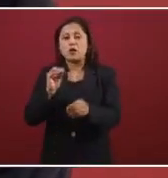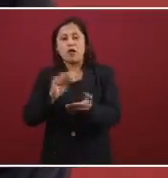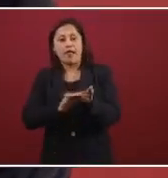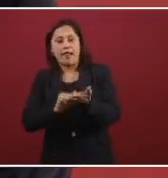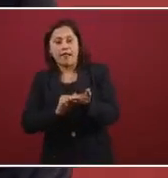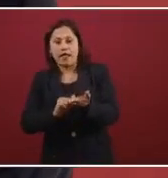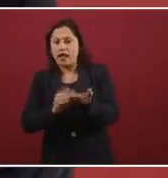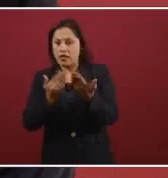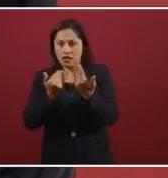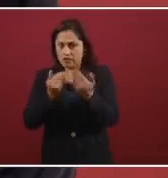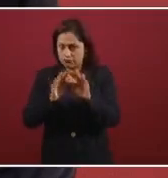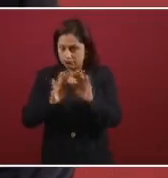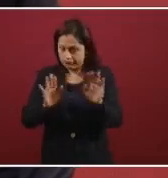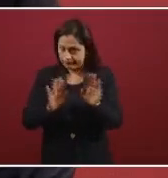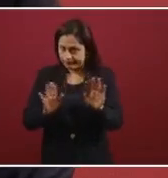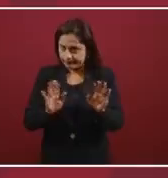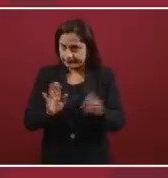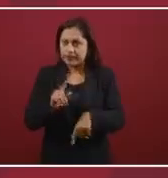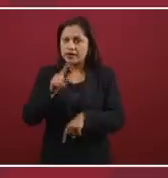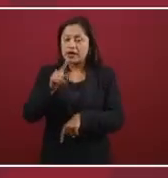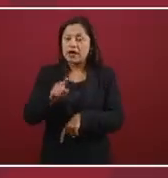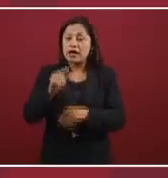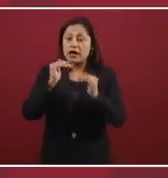no hay impunidad arriba.